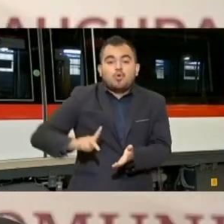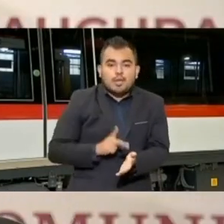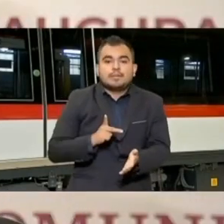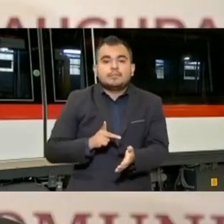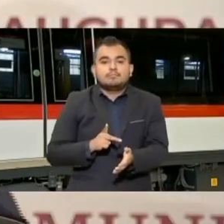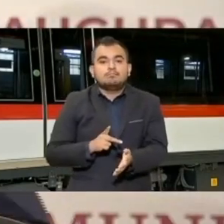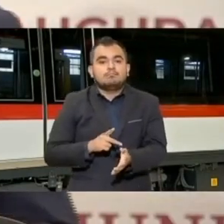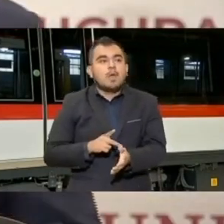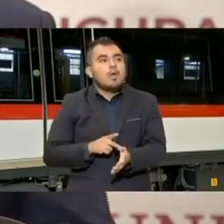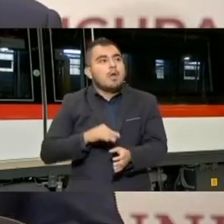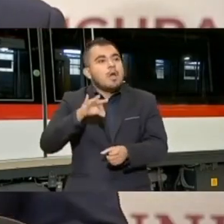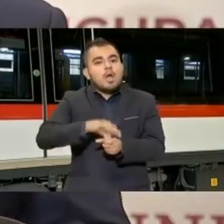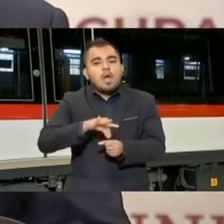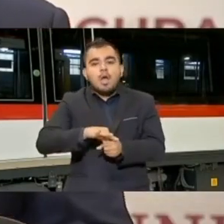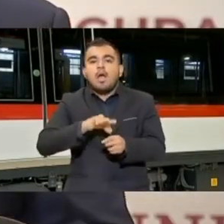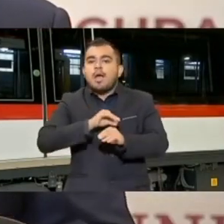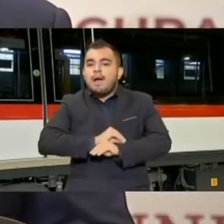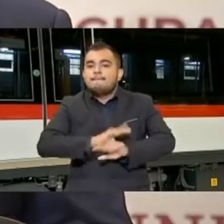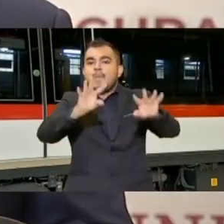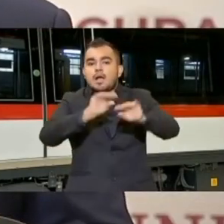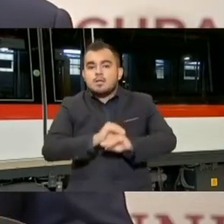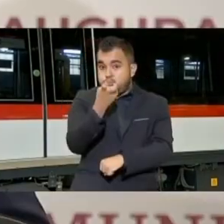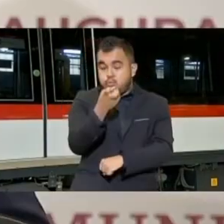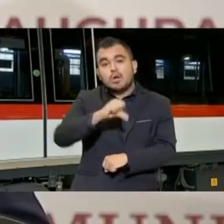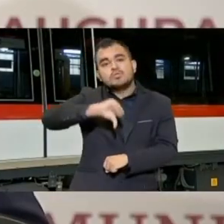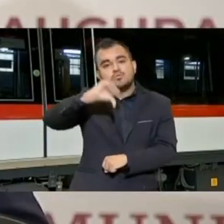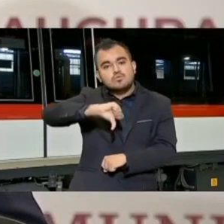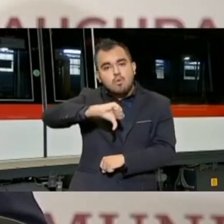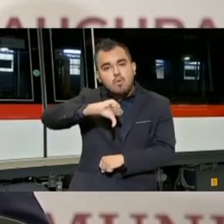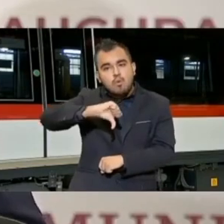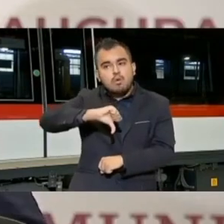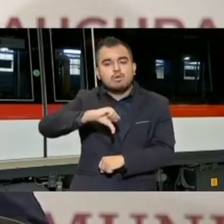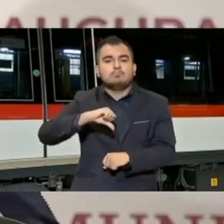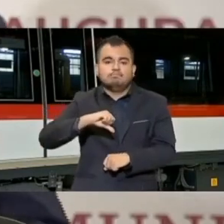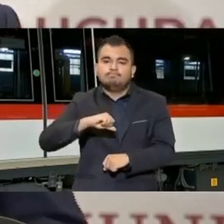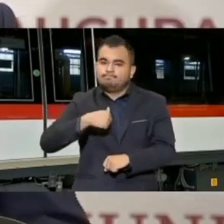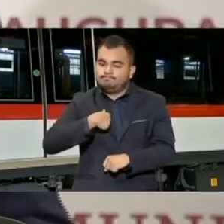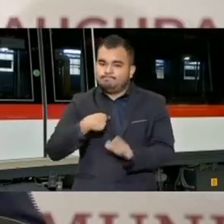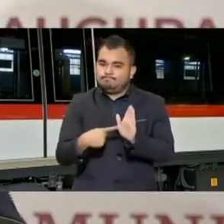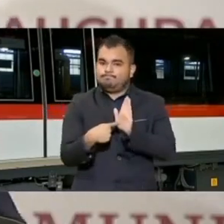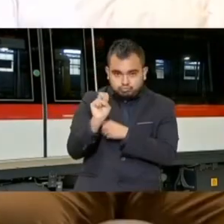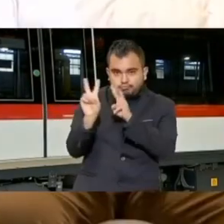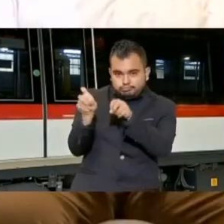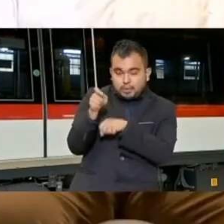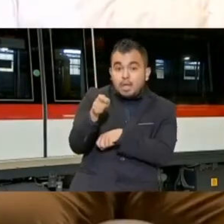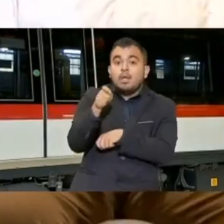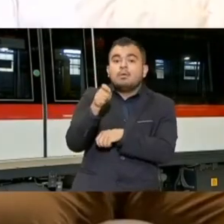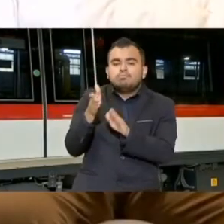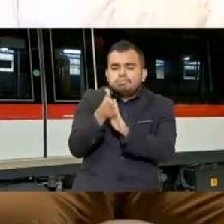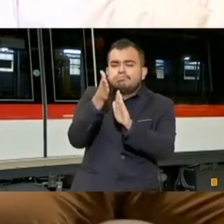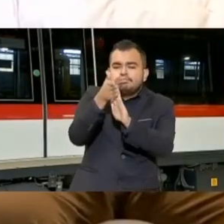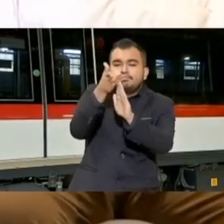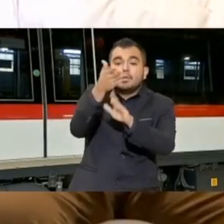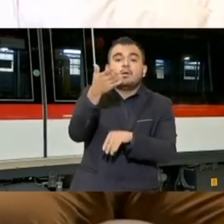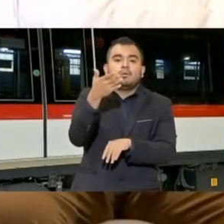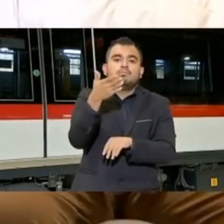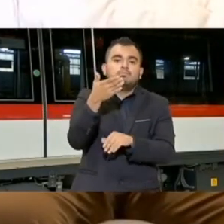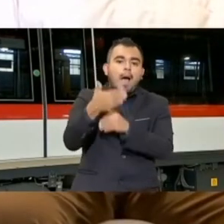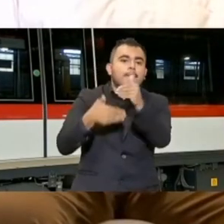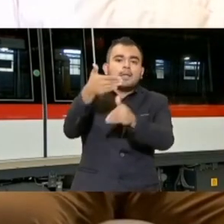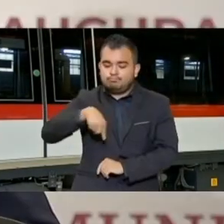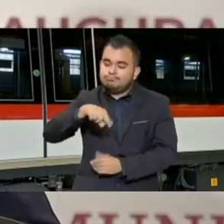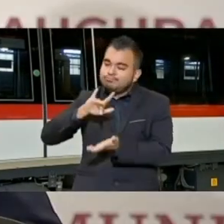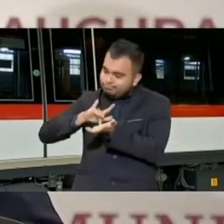3 no se había terminado. Con toda claridad, quiero decir que estamos muy agradecidos